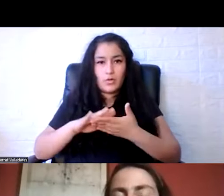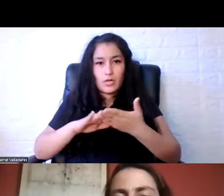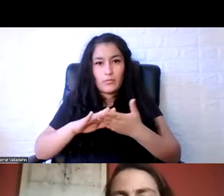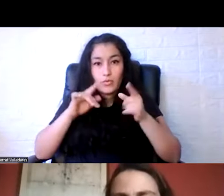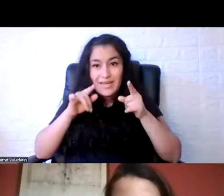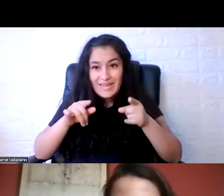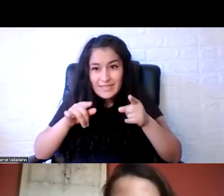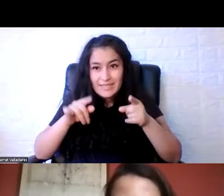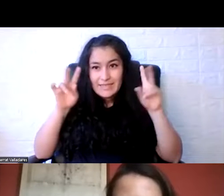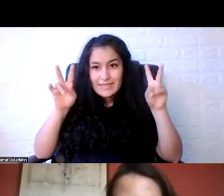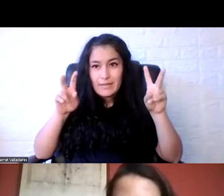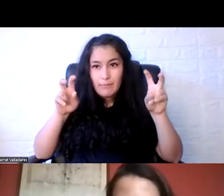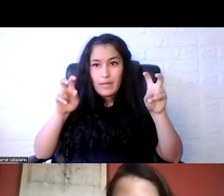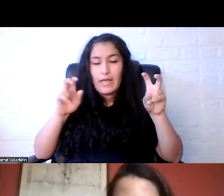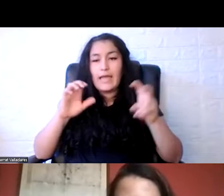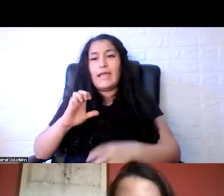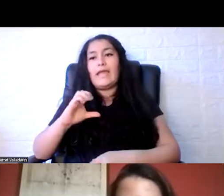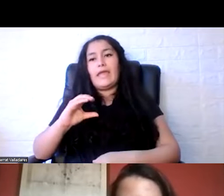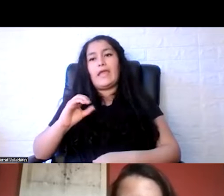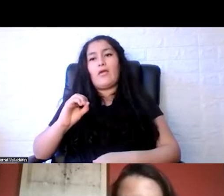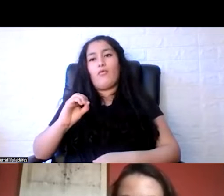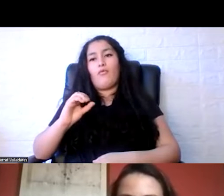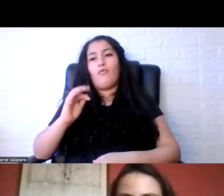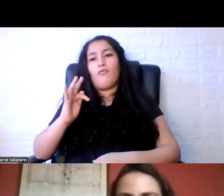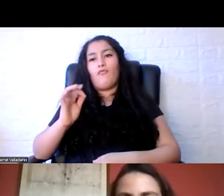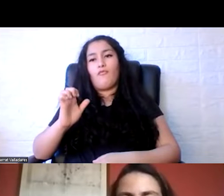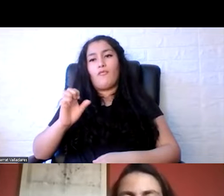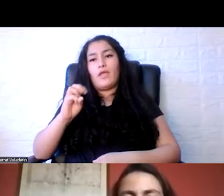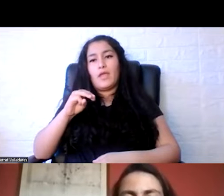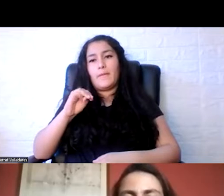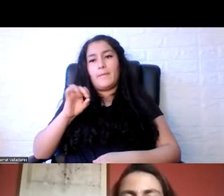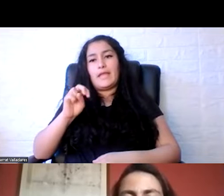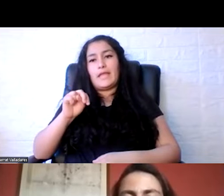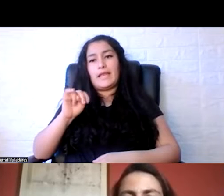perspectiva ecofeminista, no como, solamente de una manera teórica, sino como